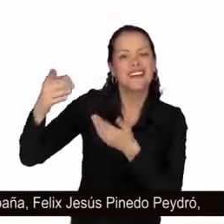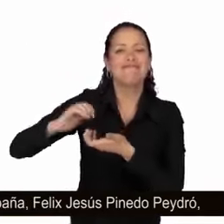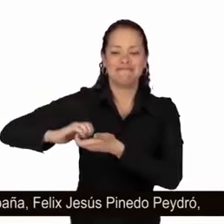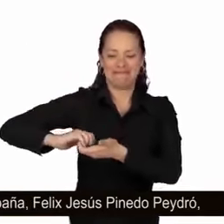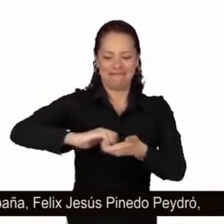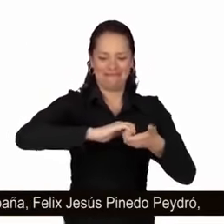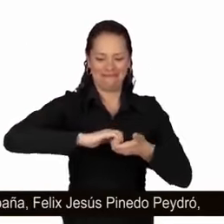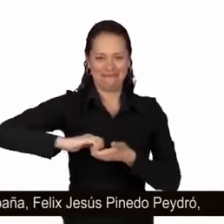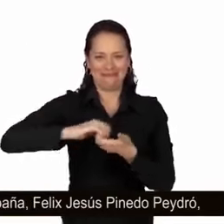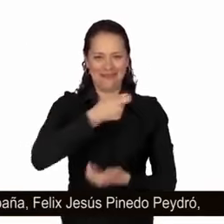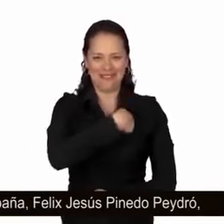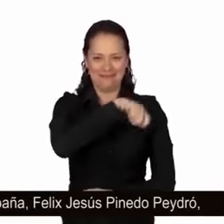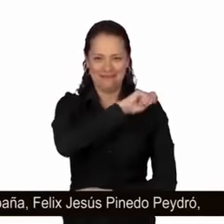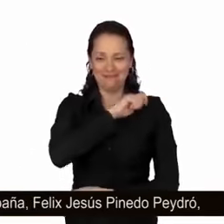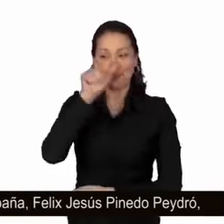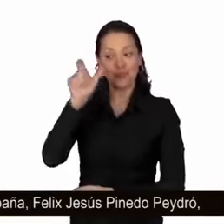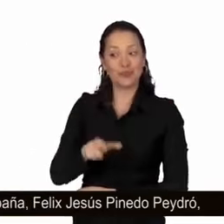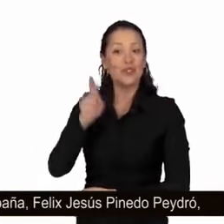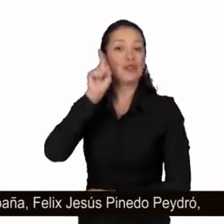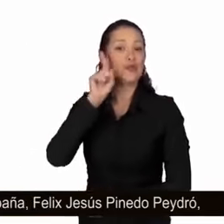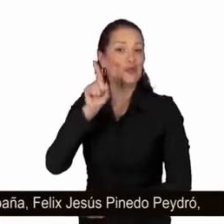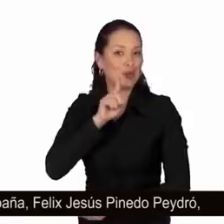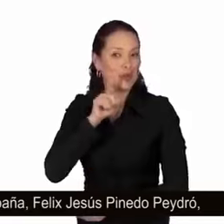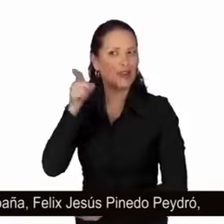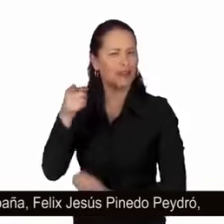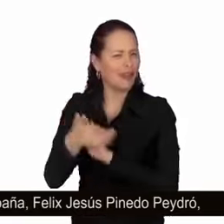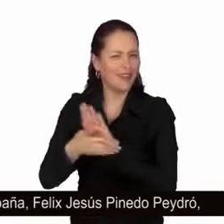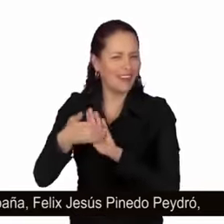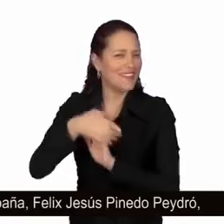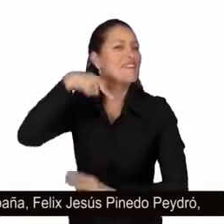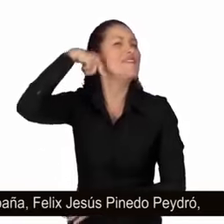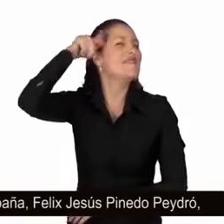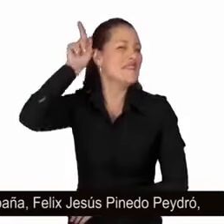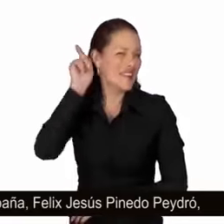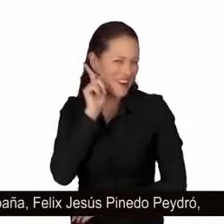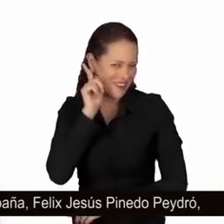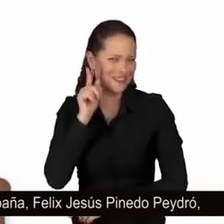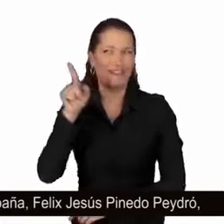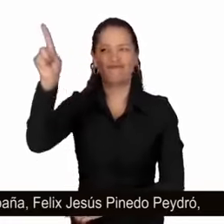de la Confederación de Sordos de España, Félix Jesús Pinedo Piedró.